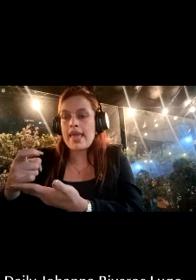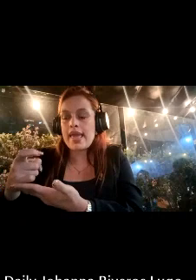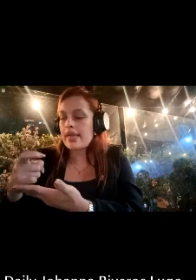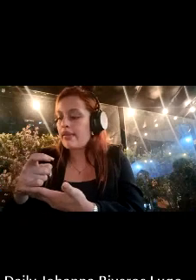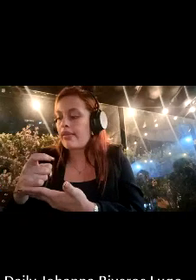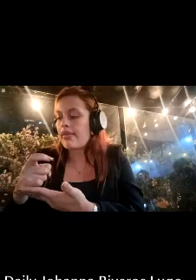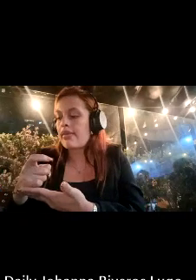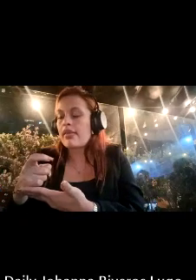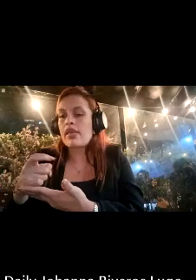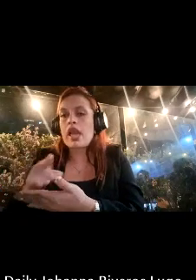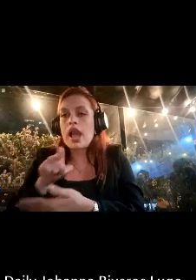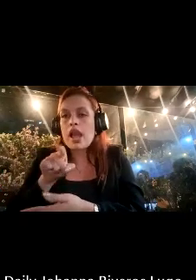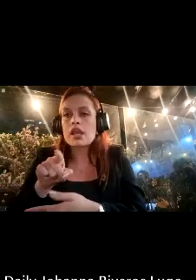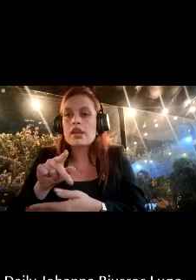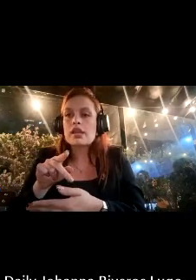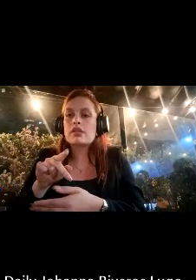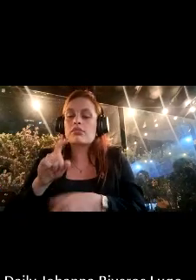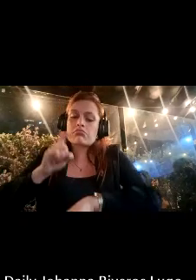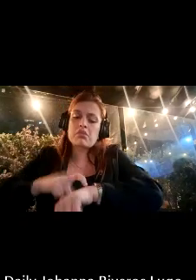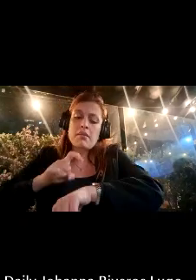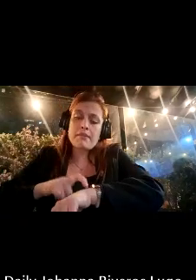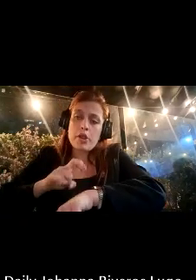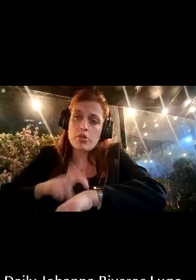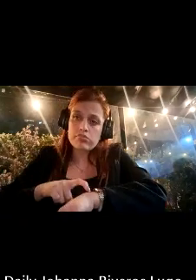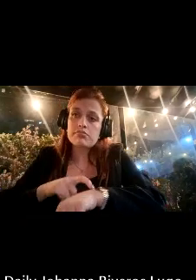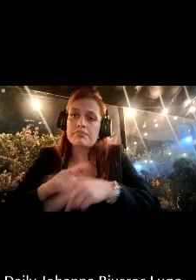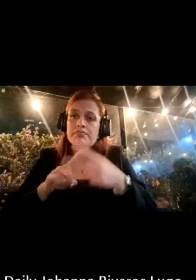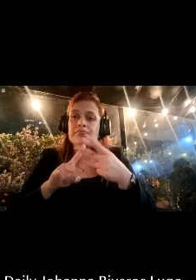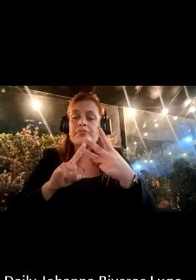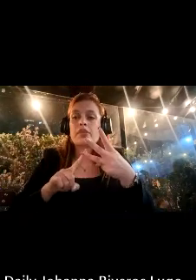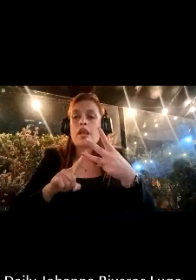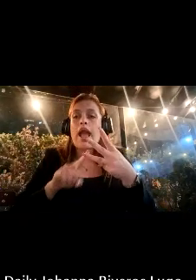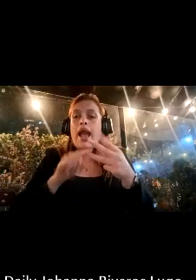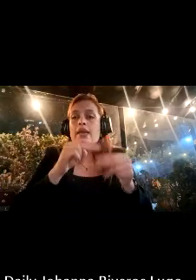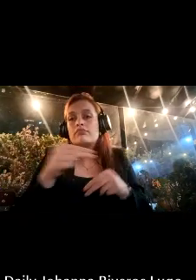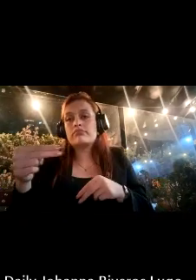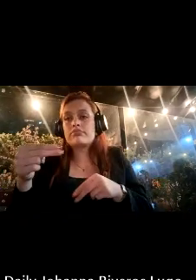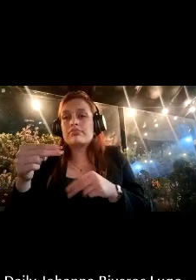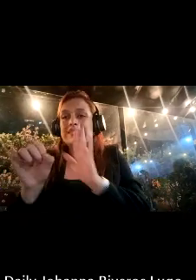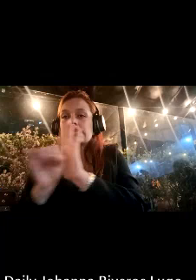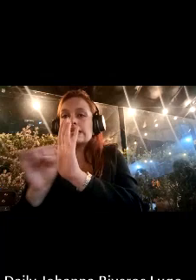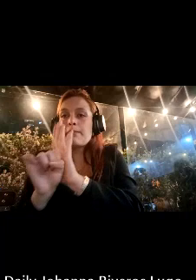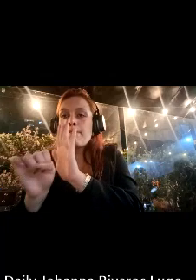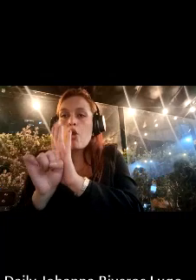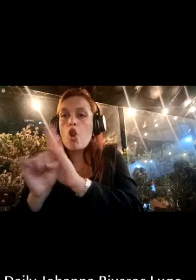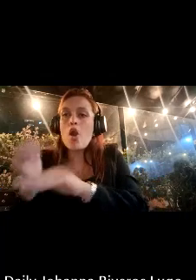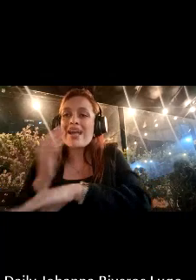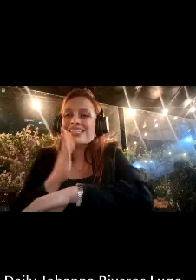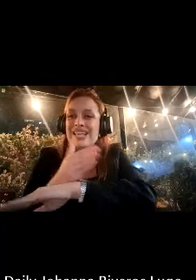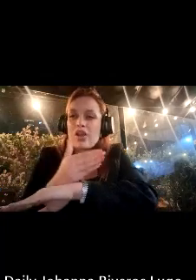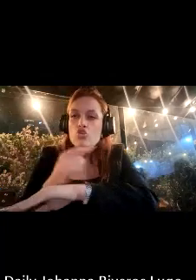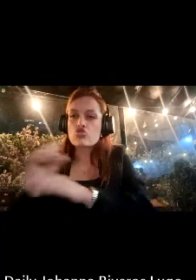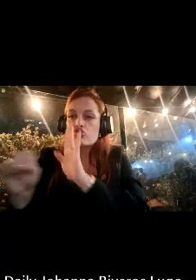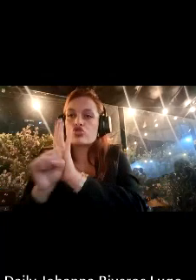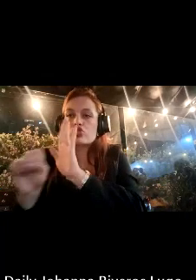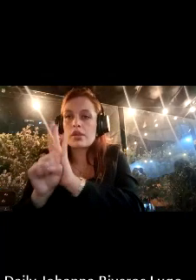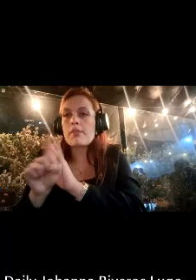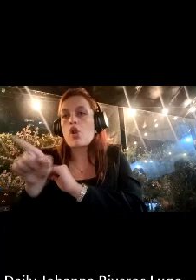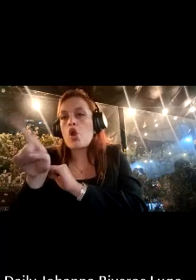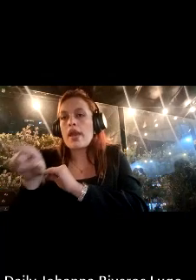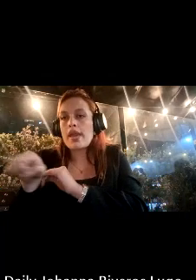El tiempo, pues la unidad es el segundo y su símbolo es la S y así sucesivamente.